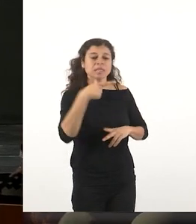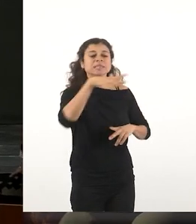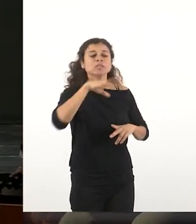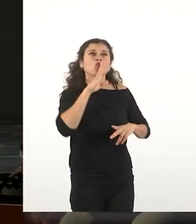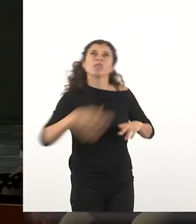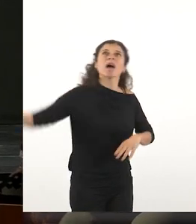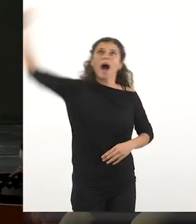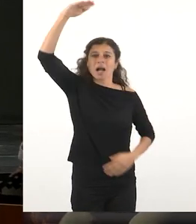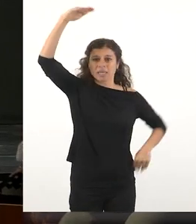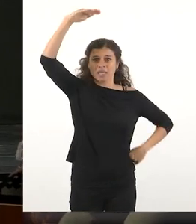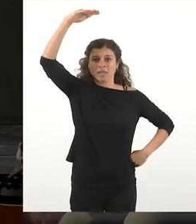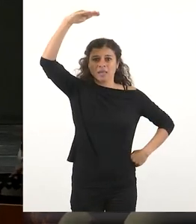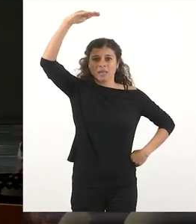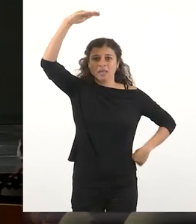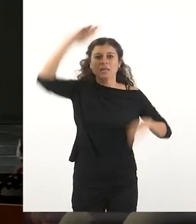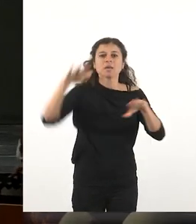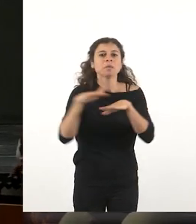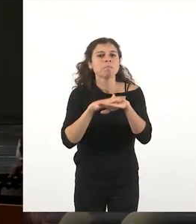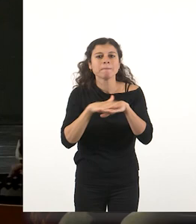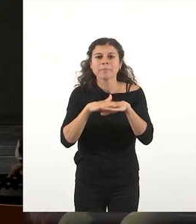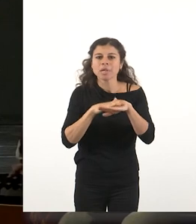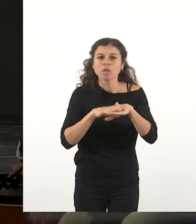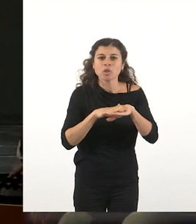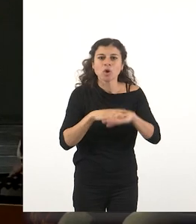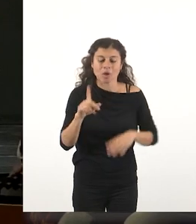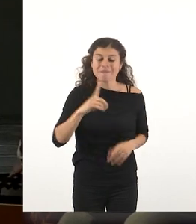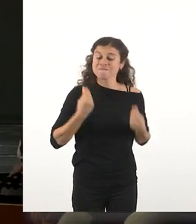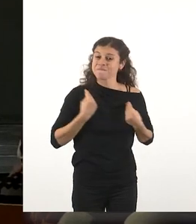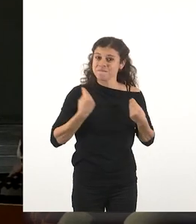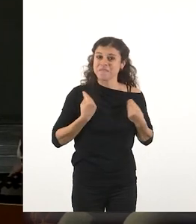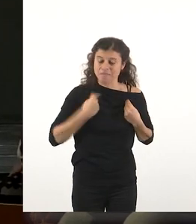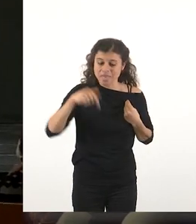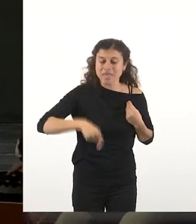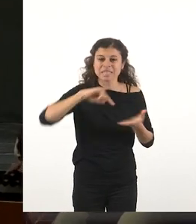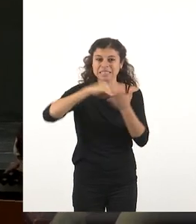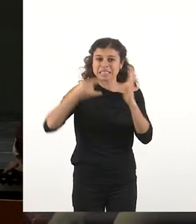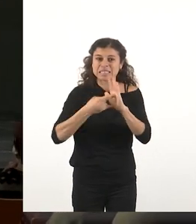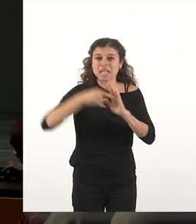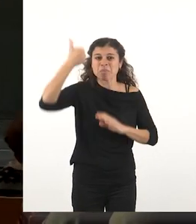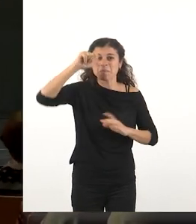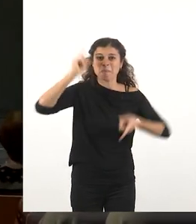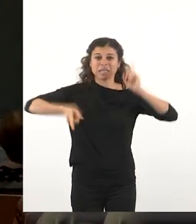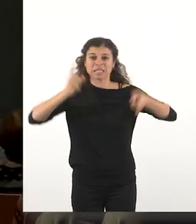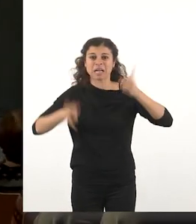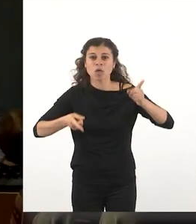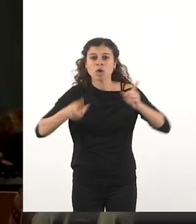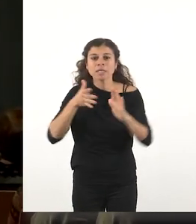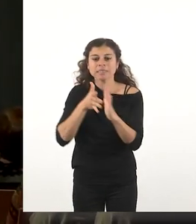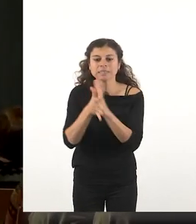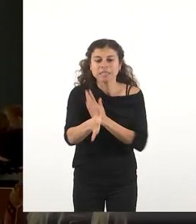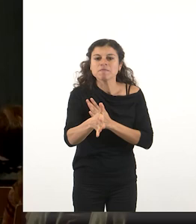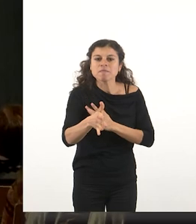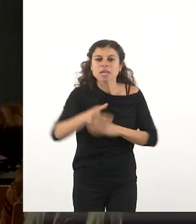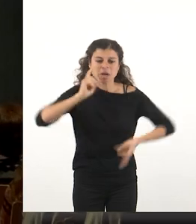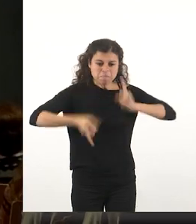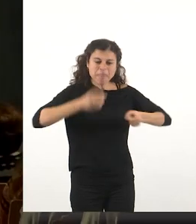querido. No es que vayamos de víctimas, hostia. Es que vivir en un patriarcado significa que vivimos en gobiernos de padre, no de